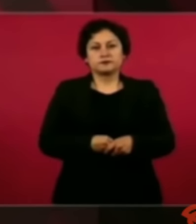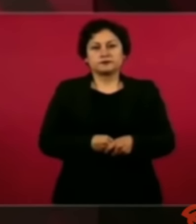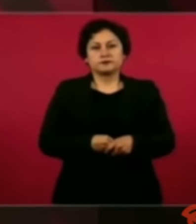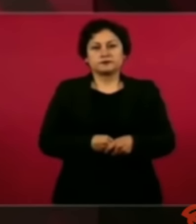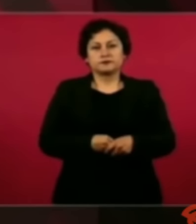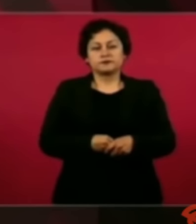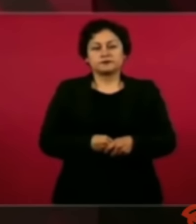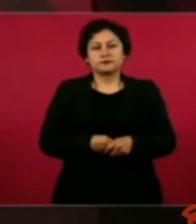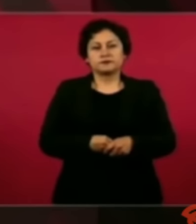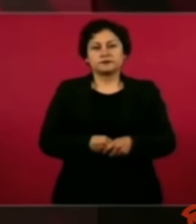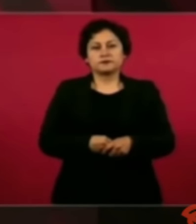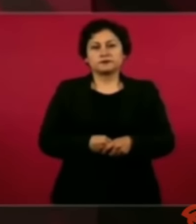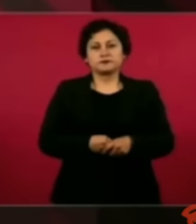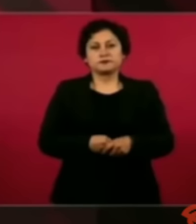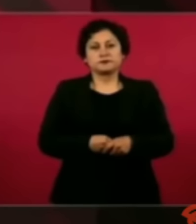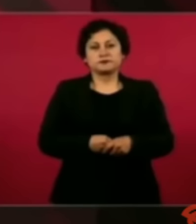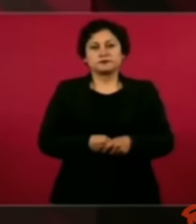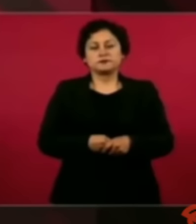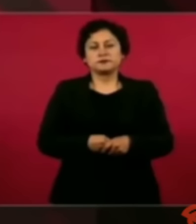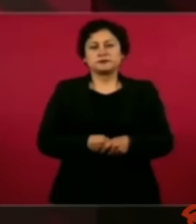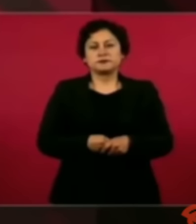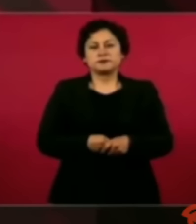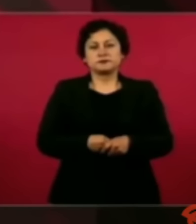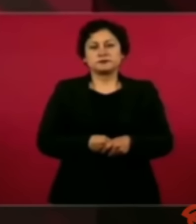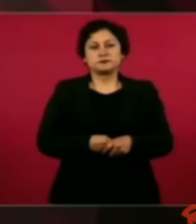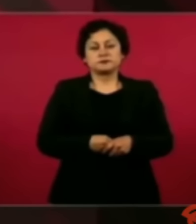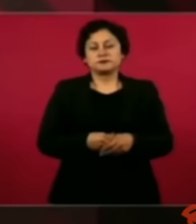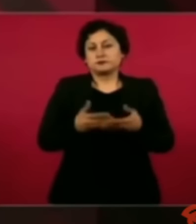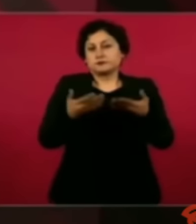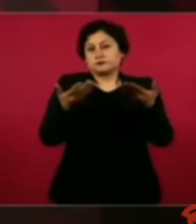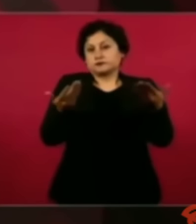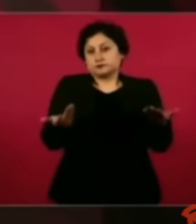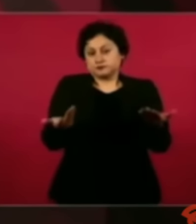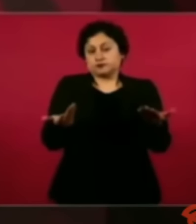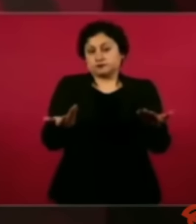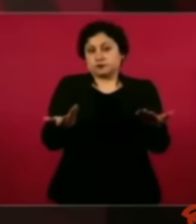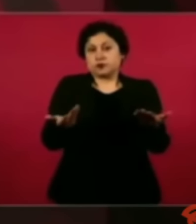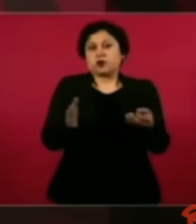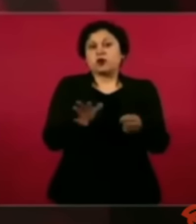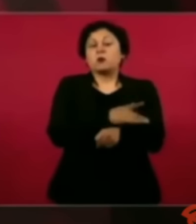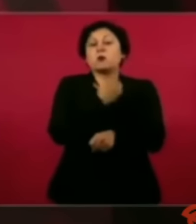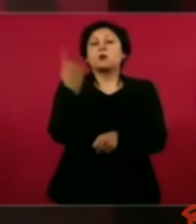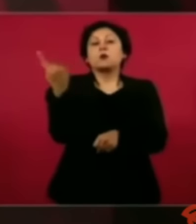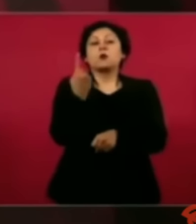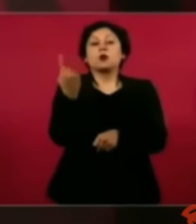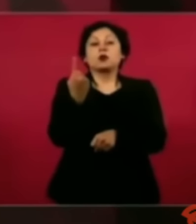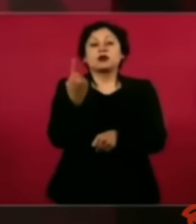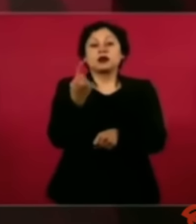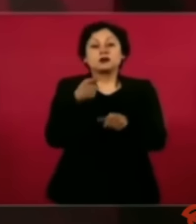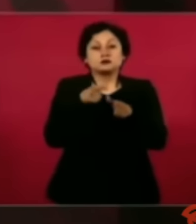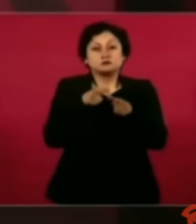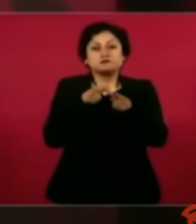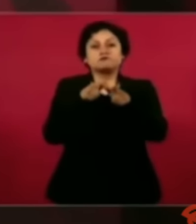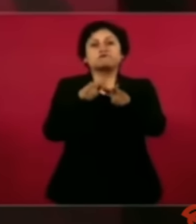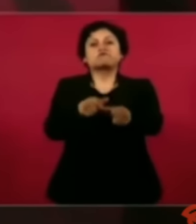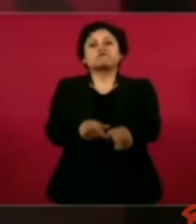o menos complicado para los conservadores el